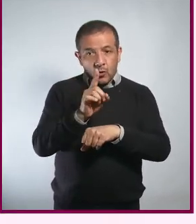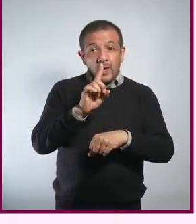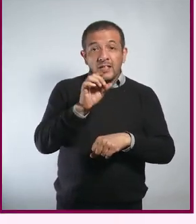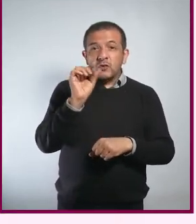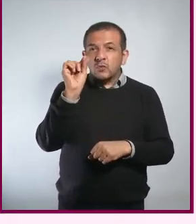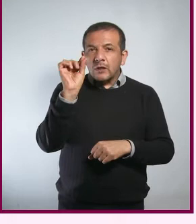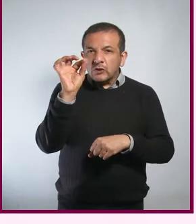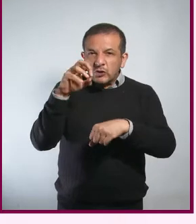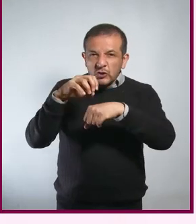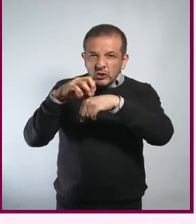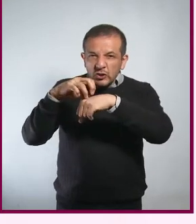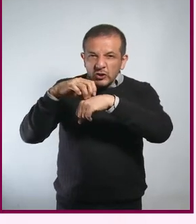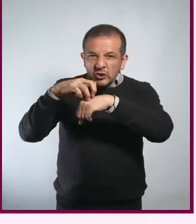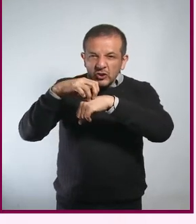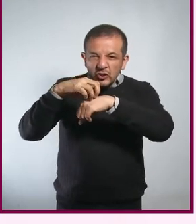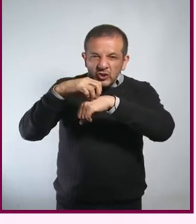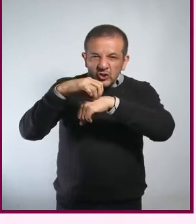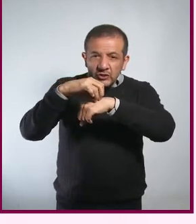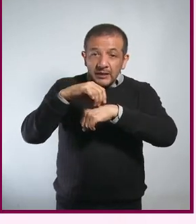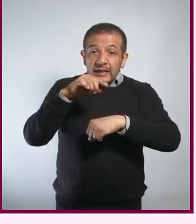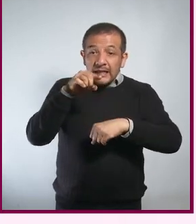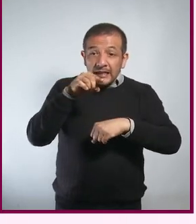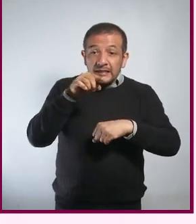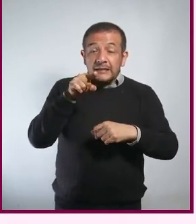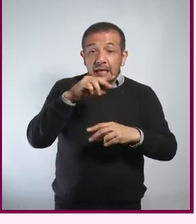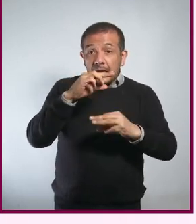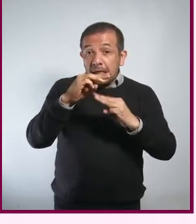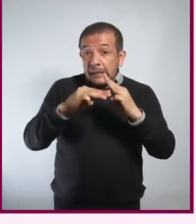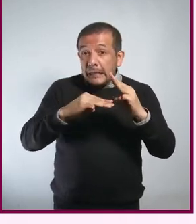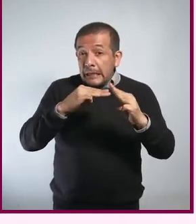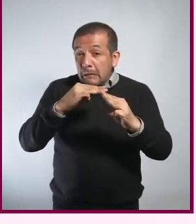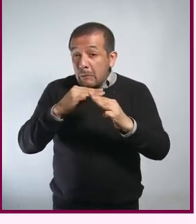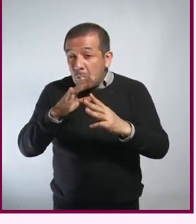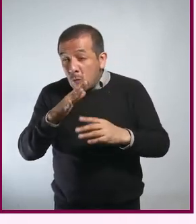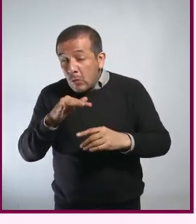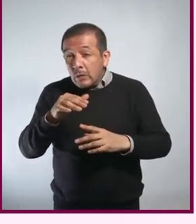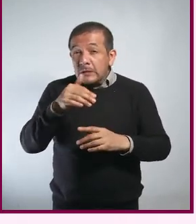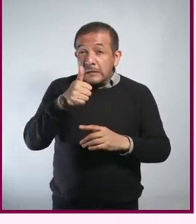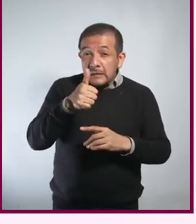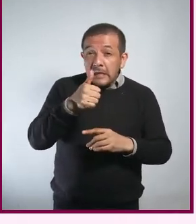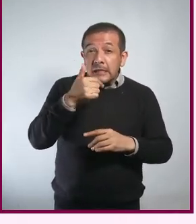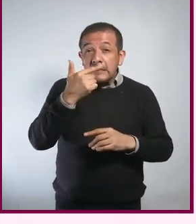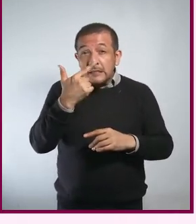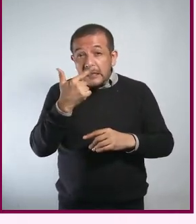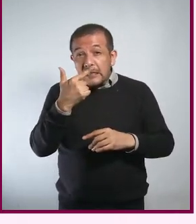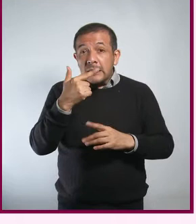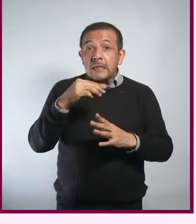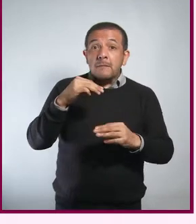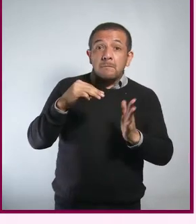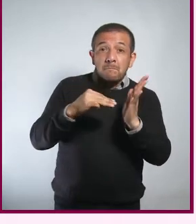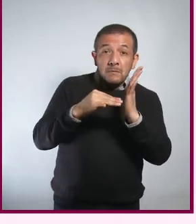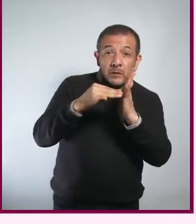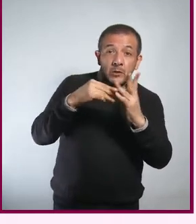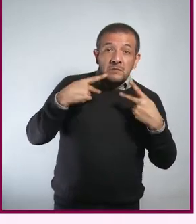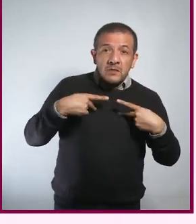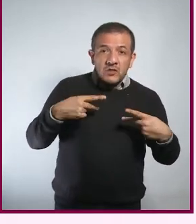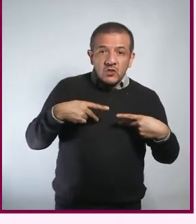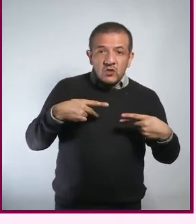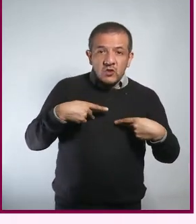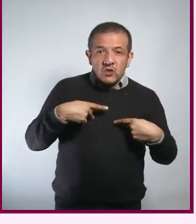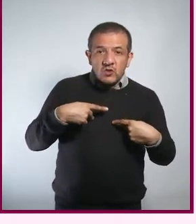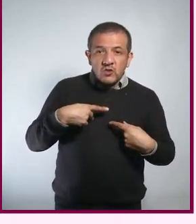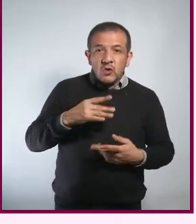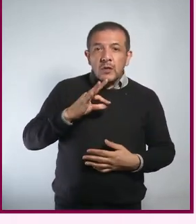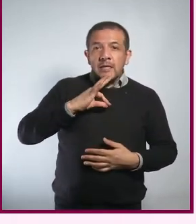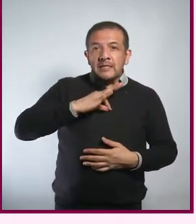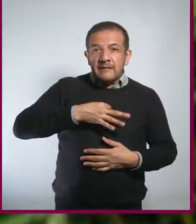una chinche. Se calcula que en el mundo hay entre 6 y 7 millones de personas infectadas por